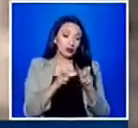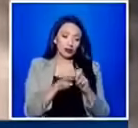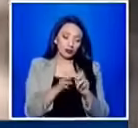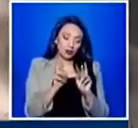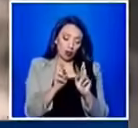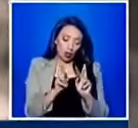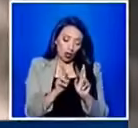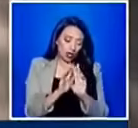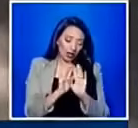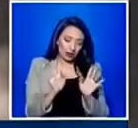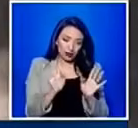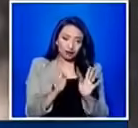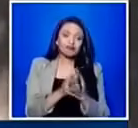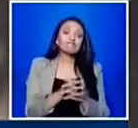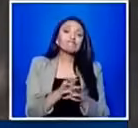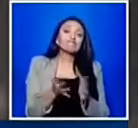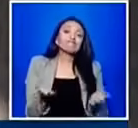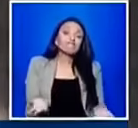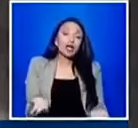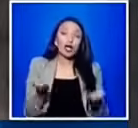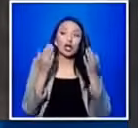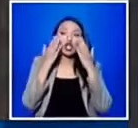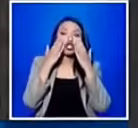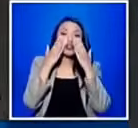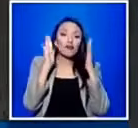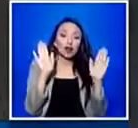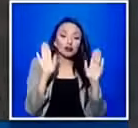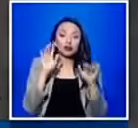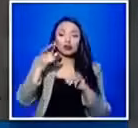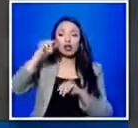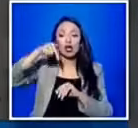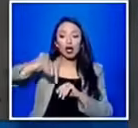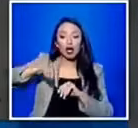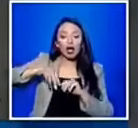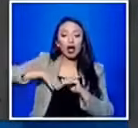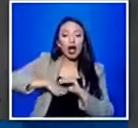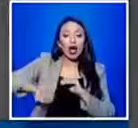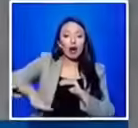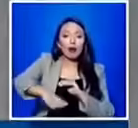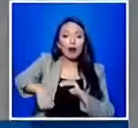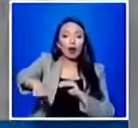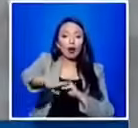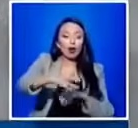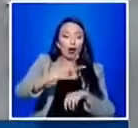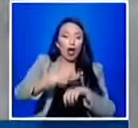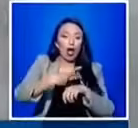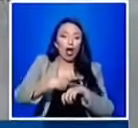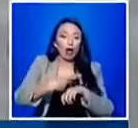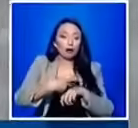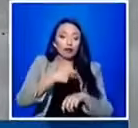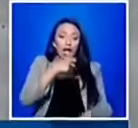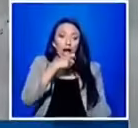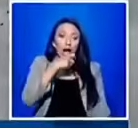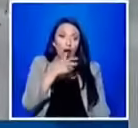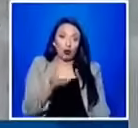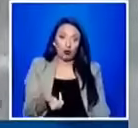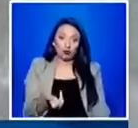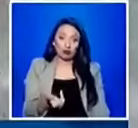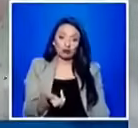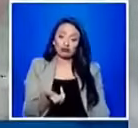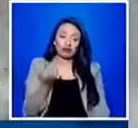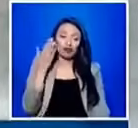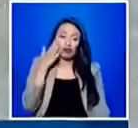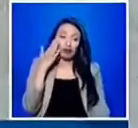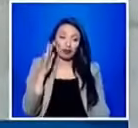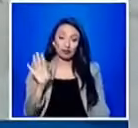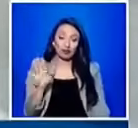inconveniente, no sabemos las aguas subterráneas, justamente eso afloran durante un cierto tiempo, puede ser